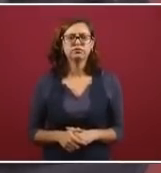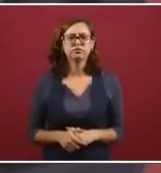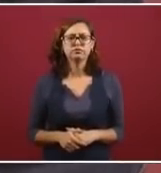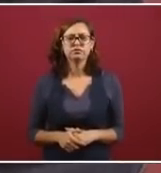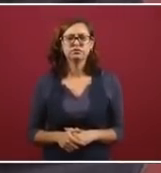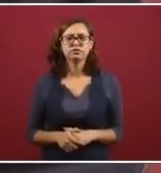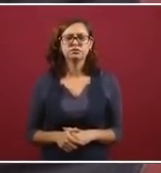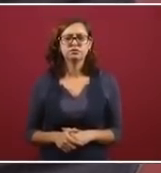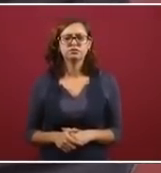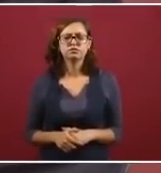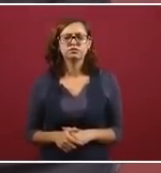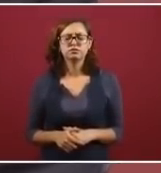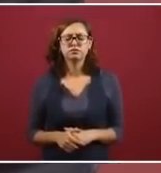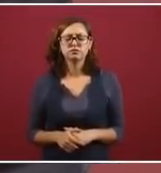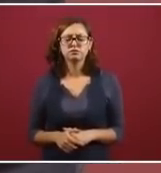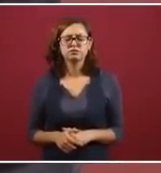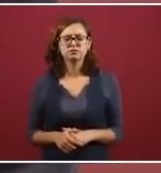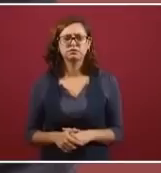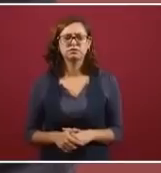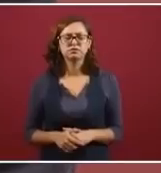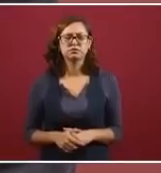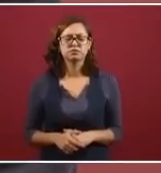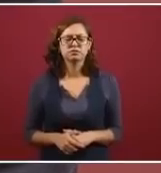los pronósticos o